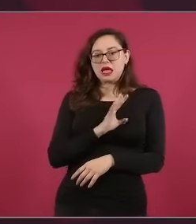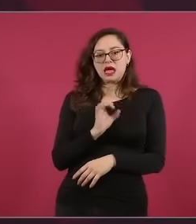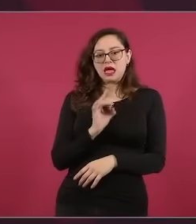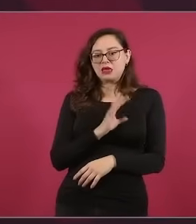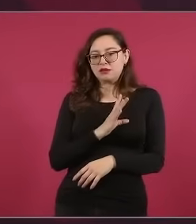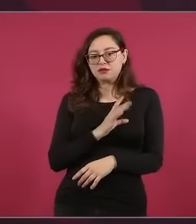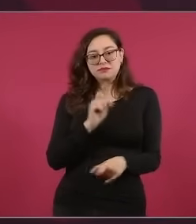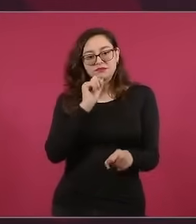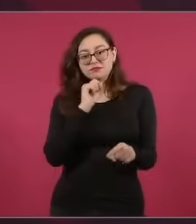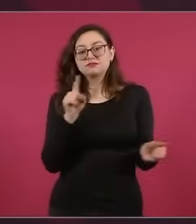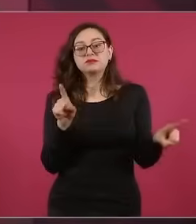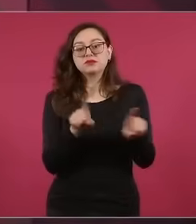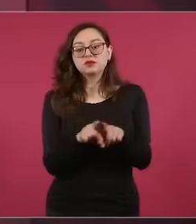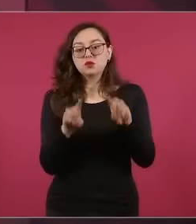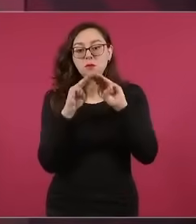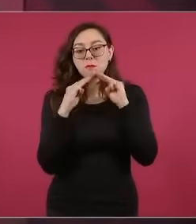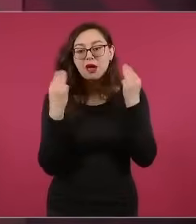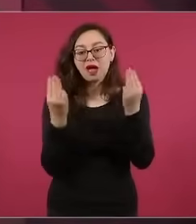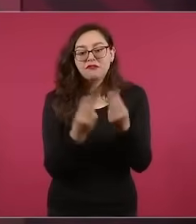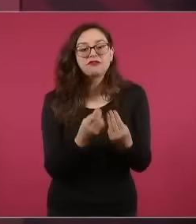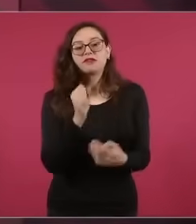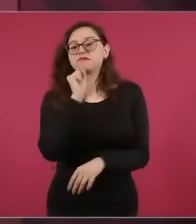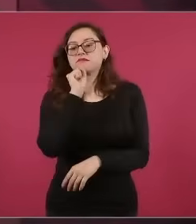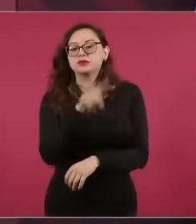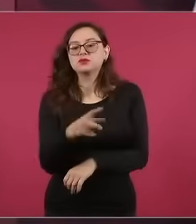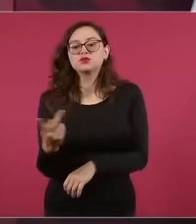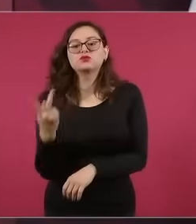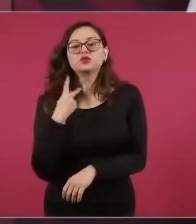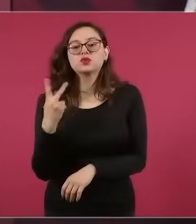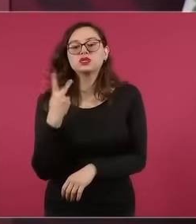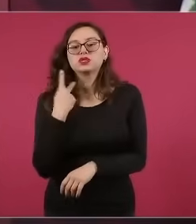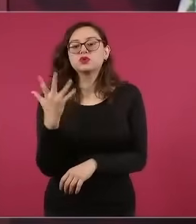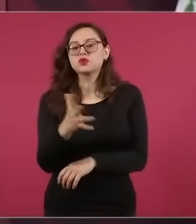organizada y de cuello blanco.